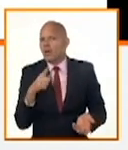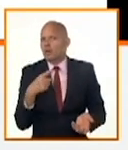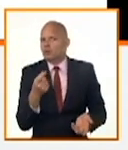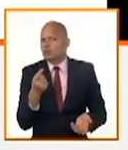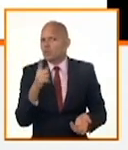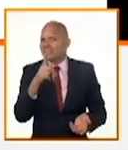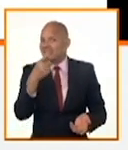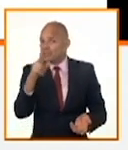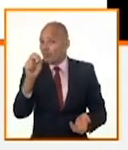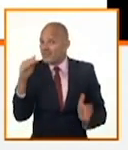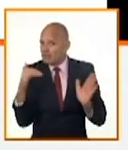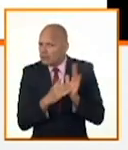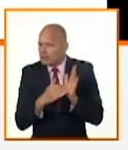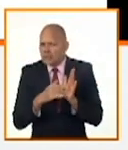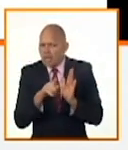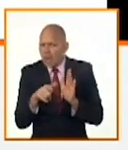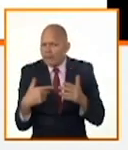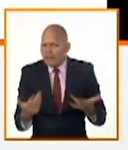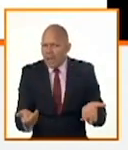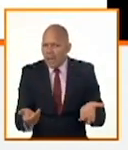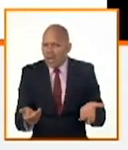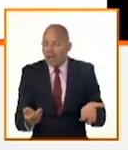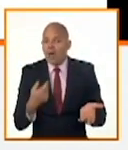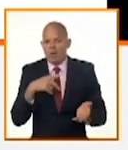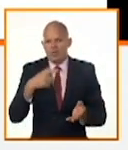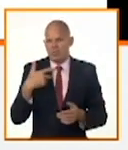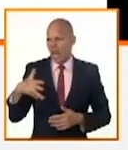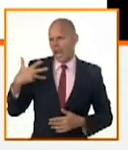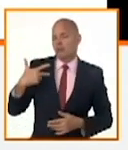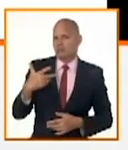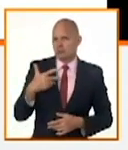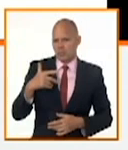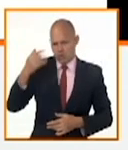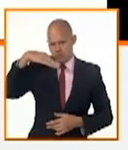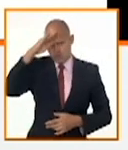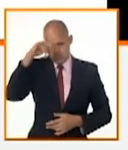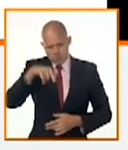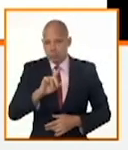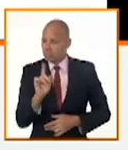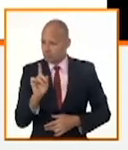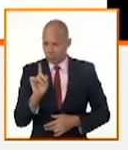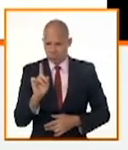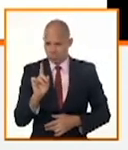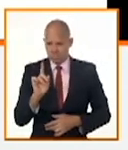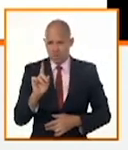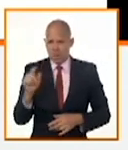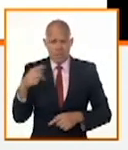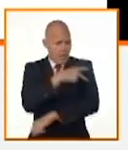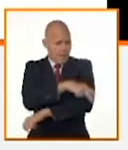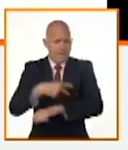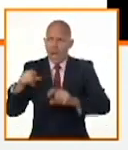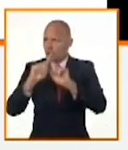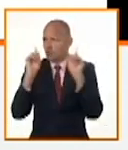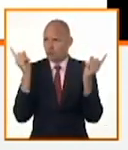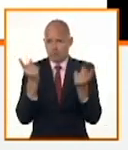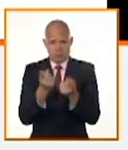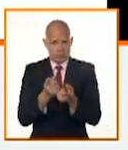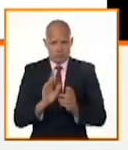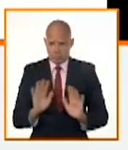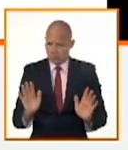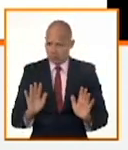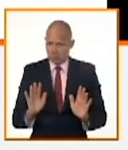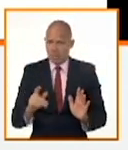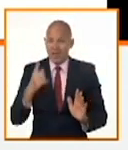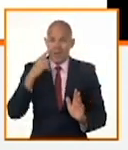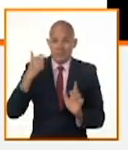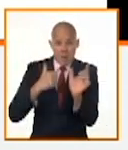regulaciones internacionales a las cuales nuestro país también se tiene que esto sucede bueno en todos los países cada cual tiene los umbrales en dependencia de las necesidades